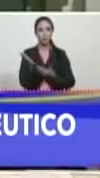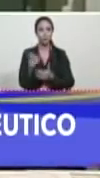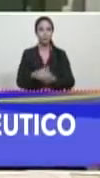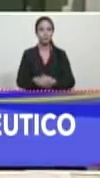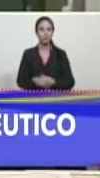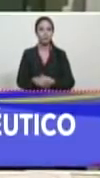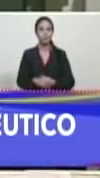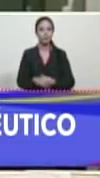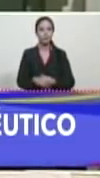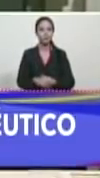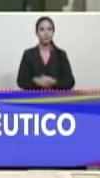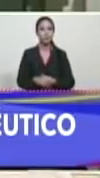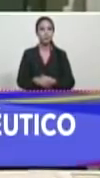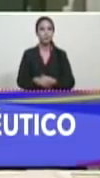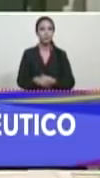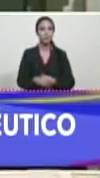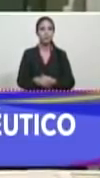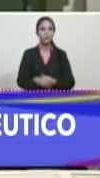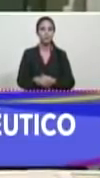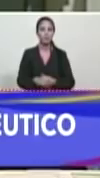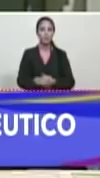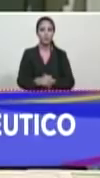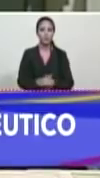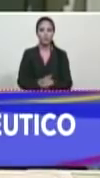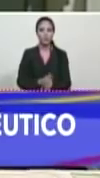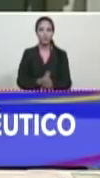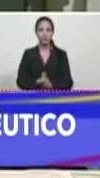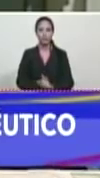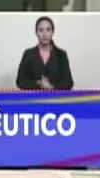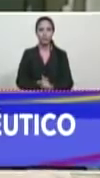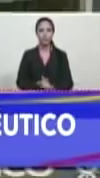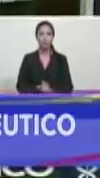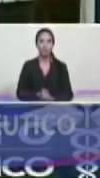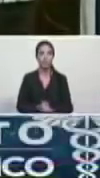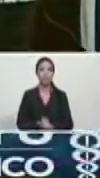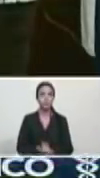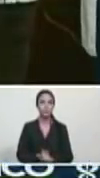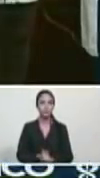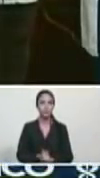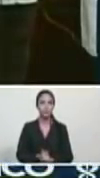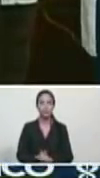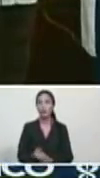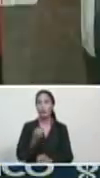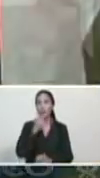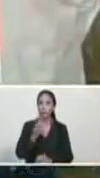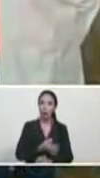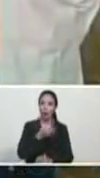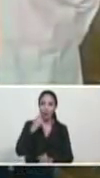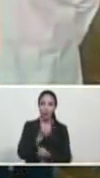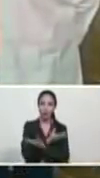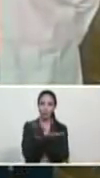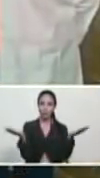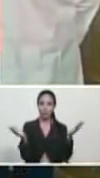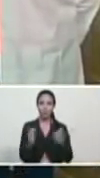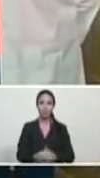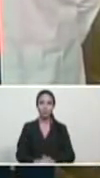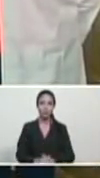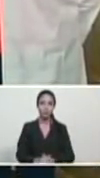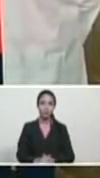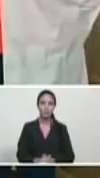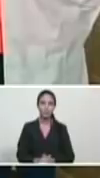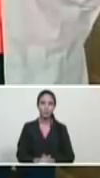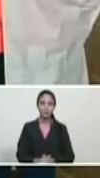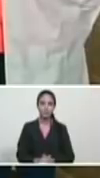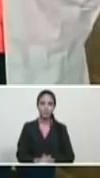farmacéuticas nacionales del país. Adelante, pase. Buenas tardes, señor